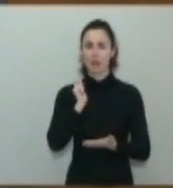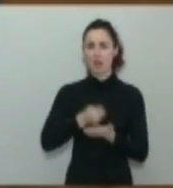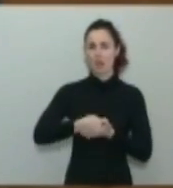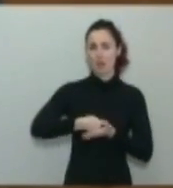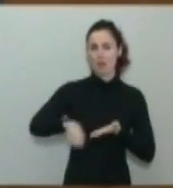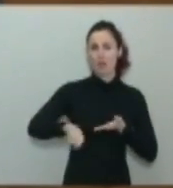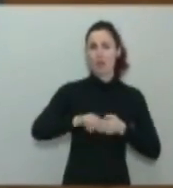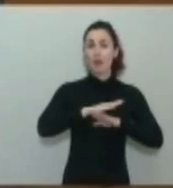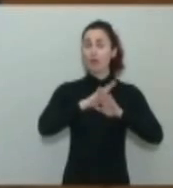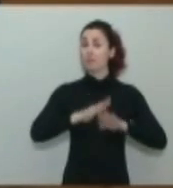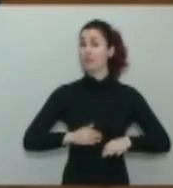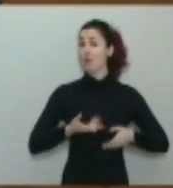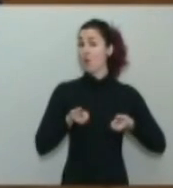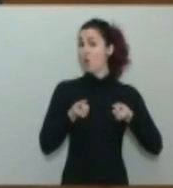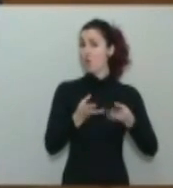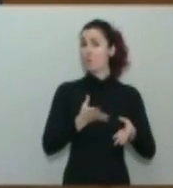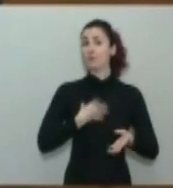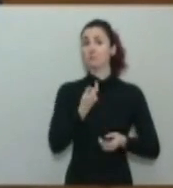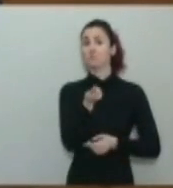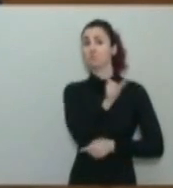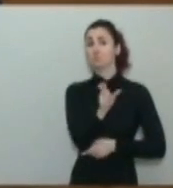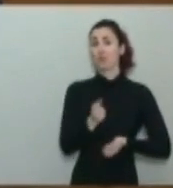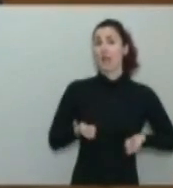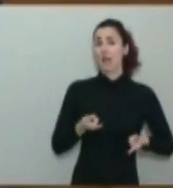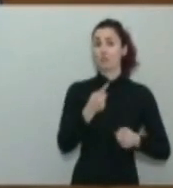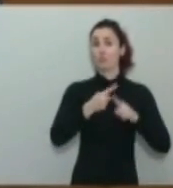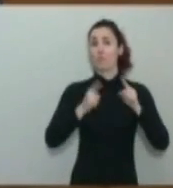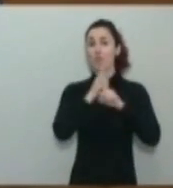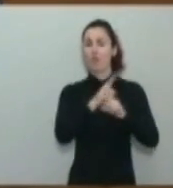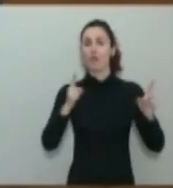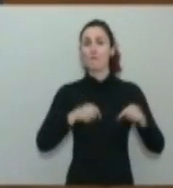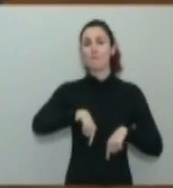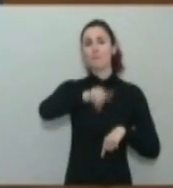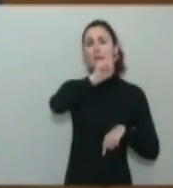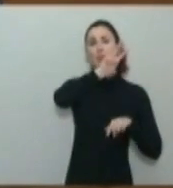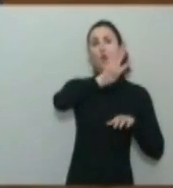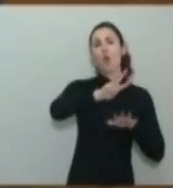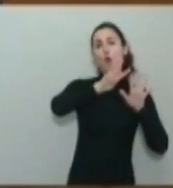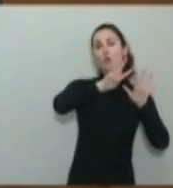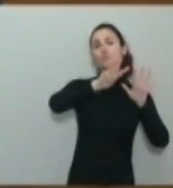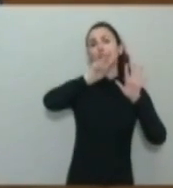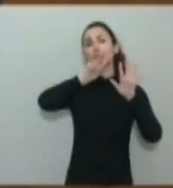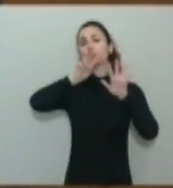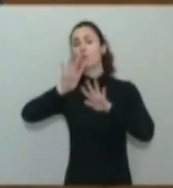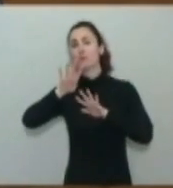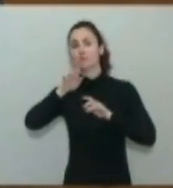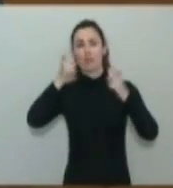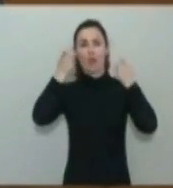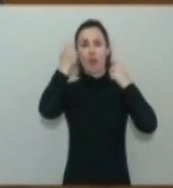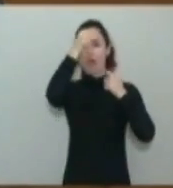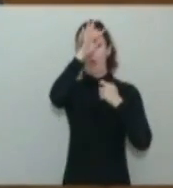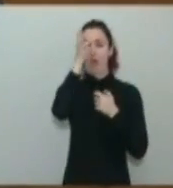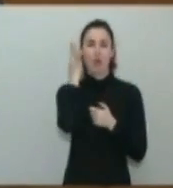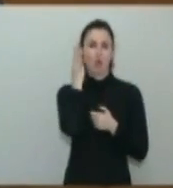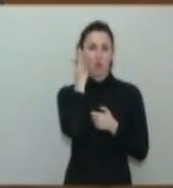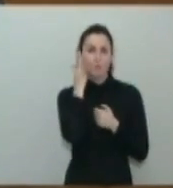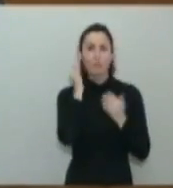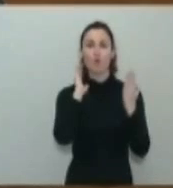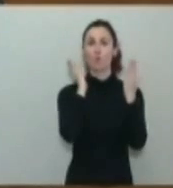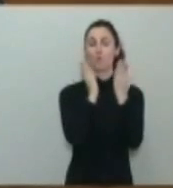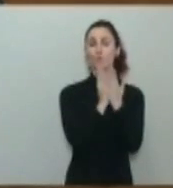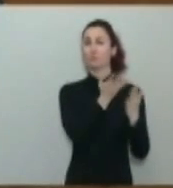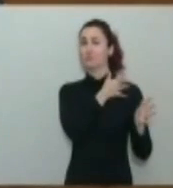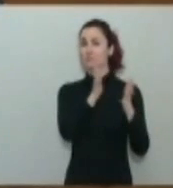en cantidades, por ejemplo, como un gasto medio anual de 1.874 euros por alumno y curso de